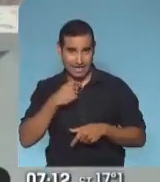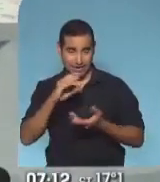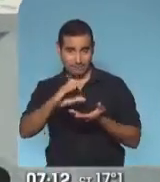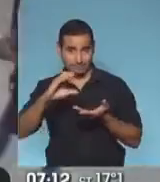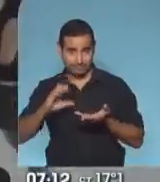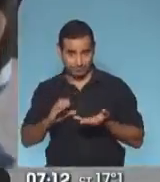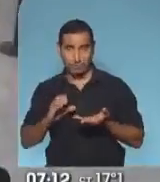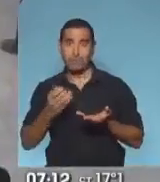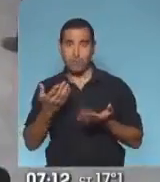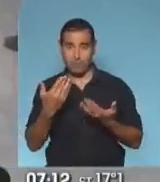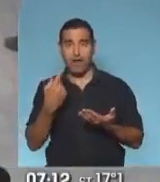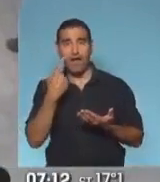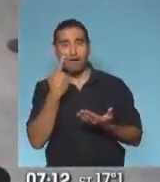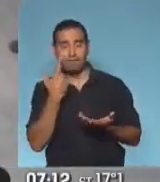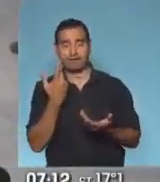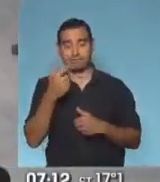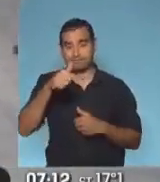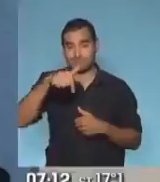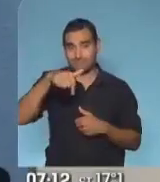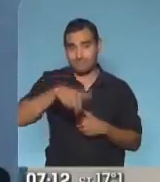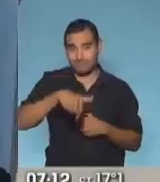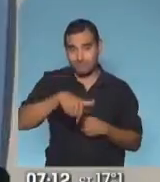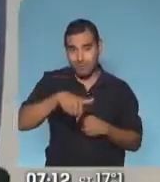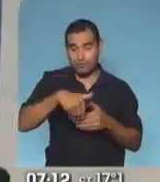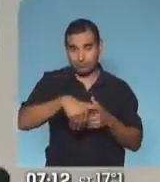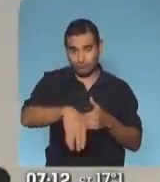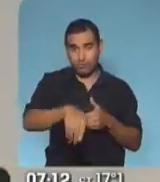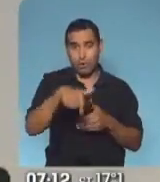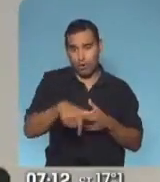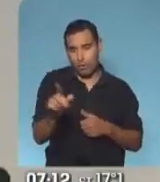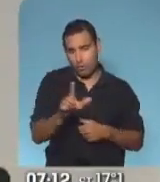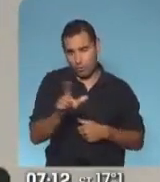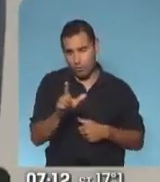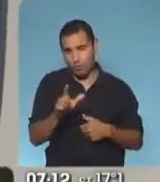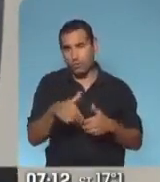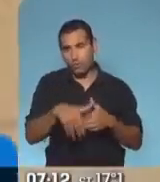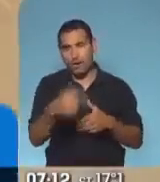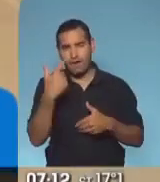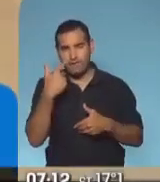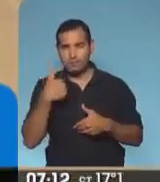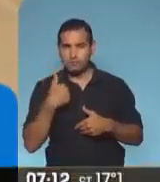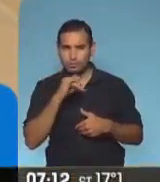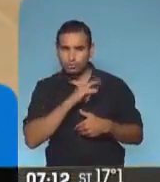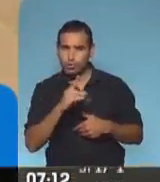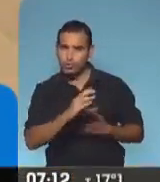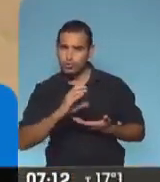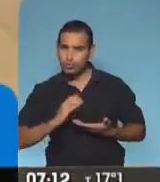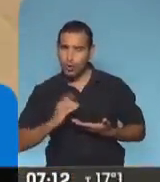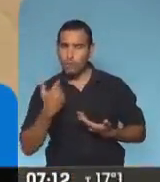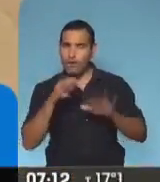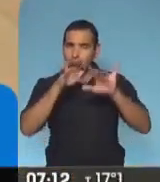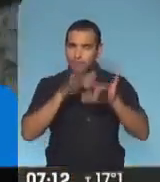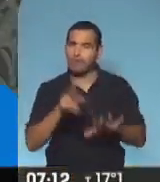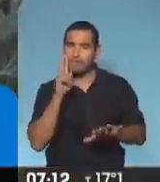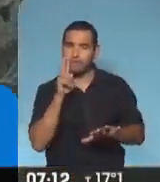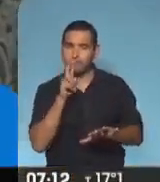de emergencia podrán conocer a partir del día de hoy, es decir, este lunes, si reúnen los requisitos para poder acceder a